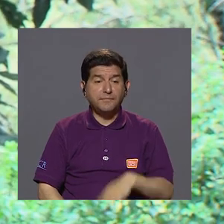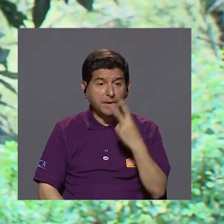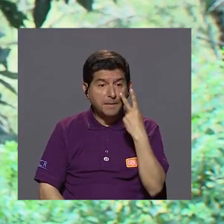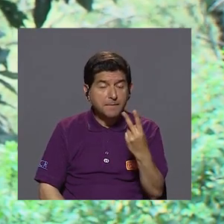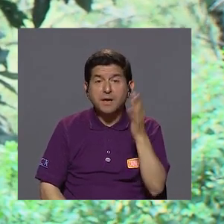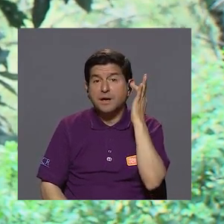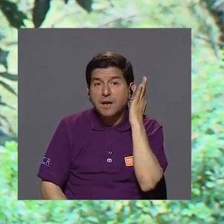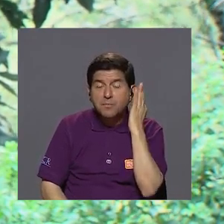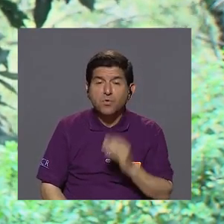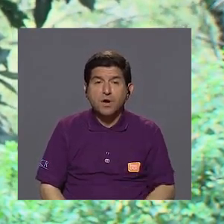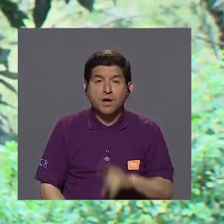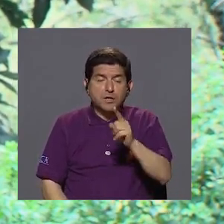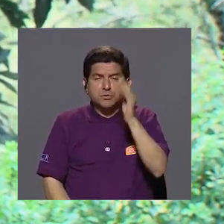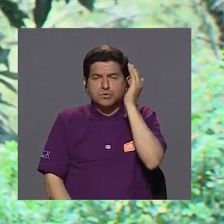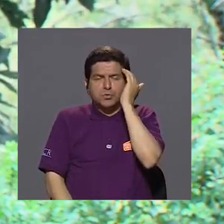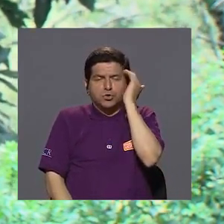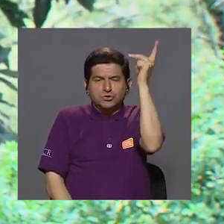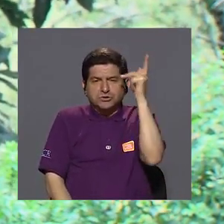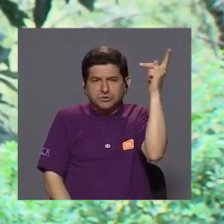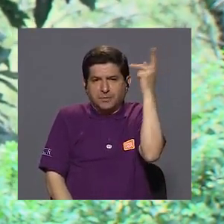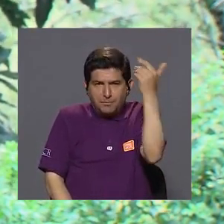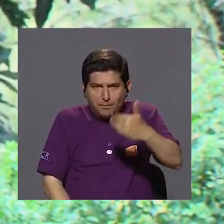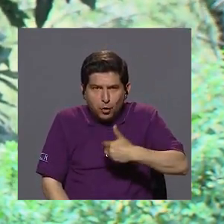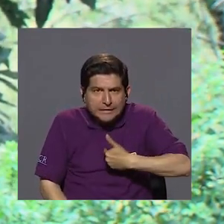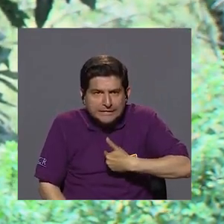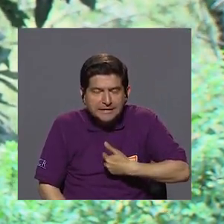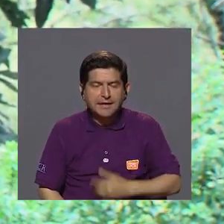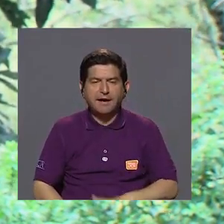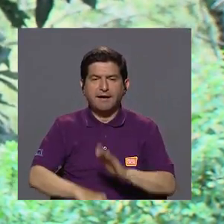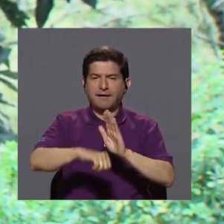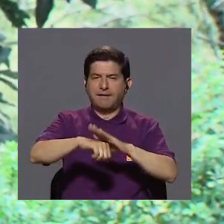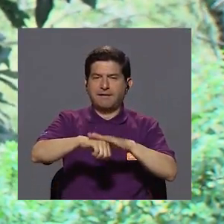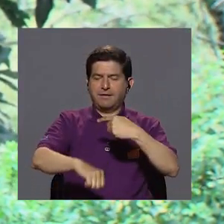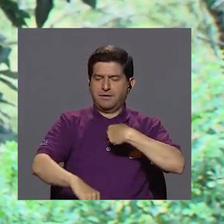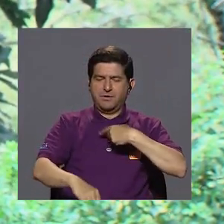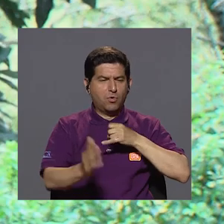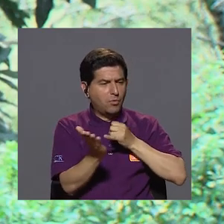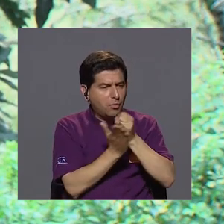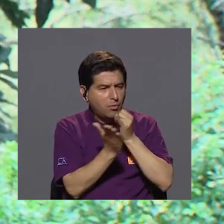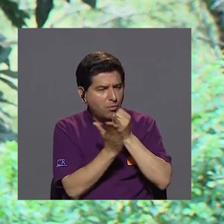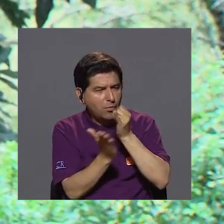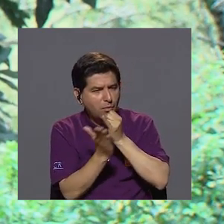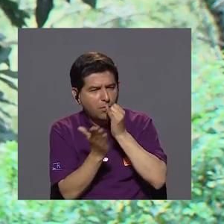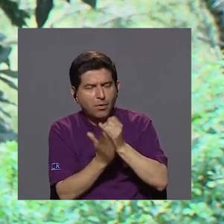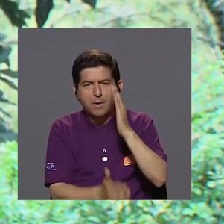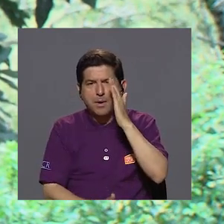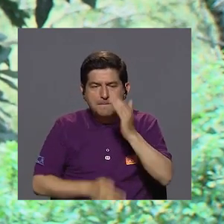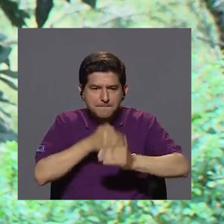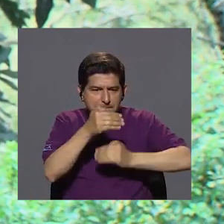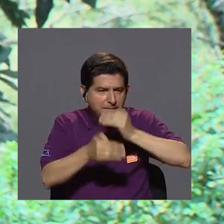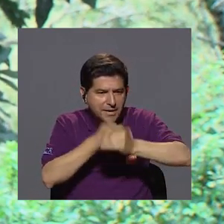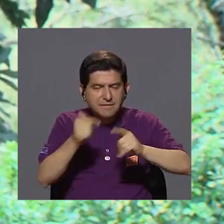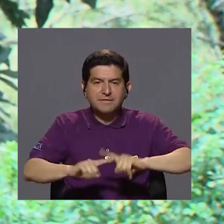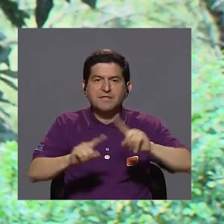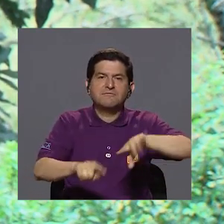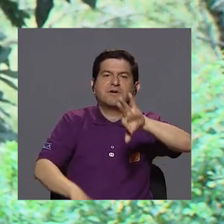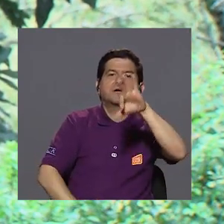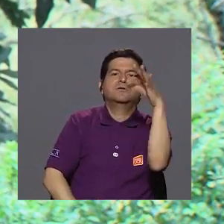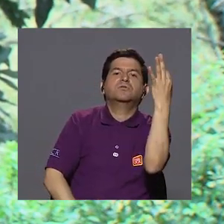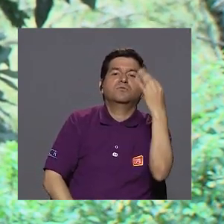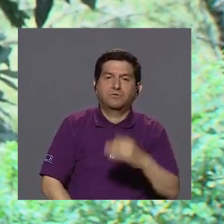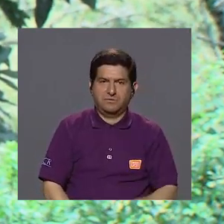que ver a estas mujeres, además desde una conciencia política, me permitió indagar en la maternidad